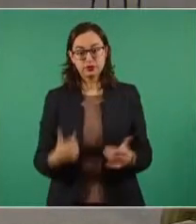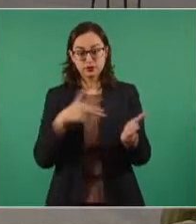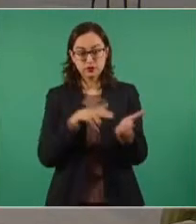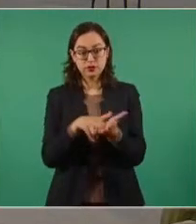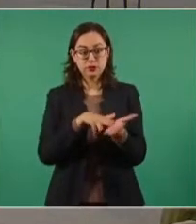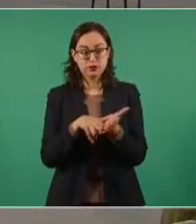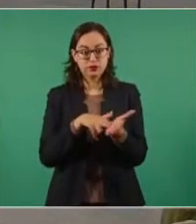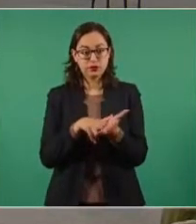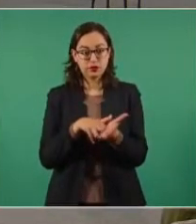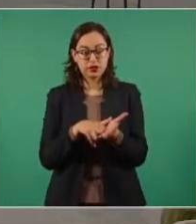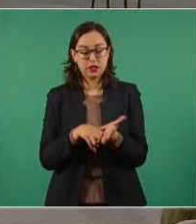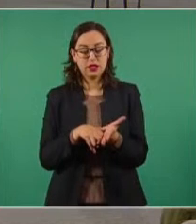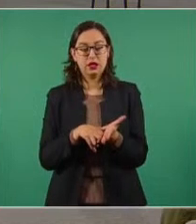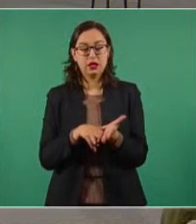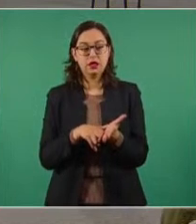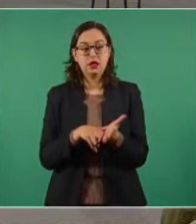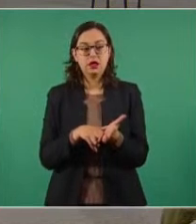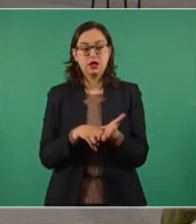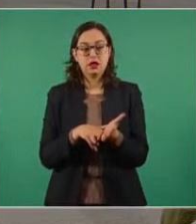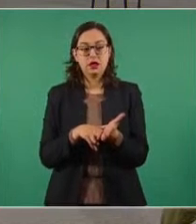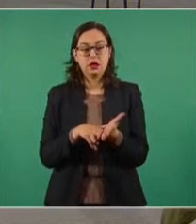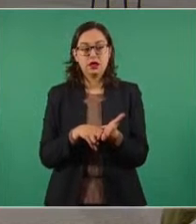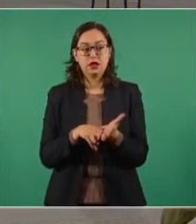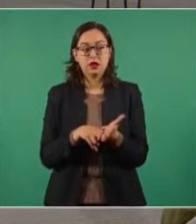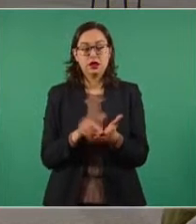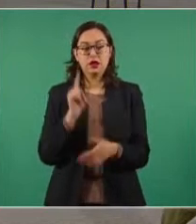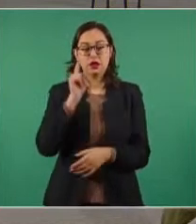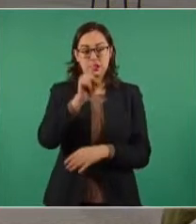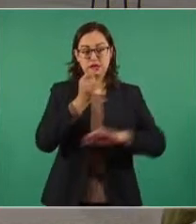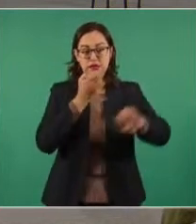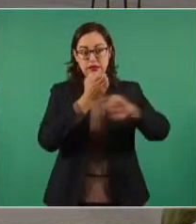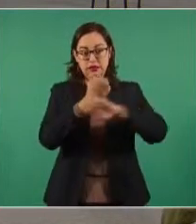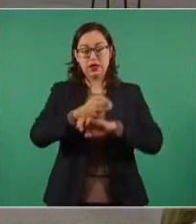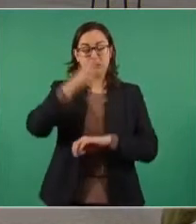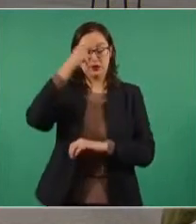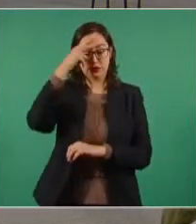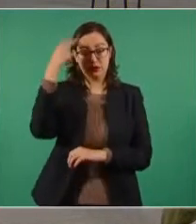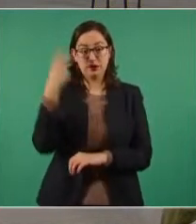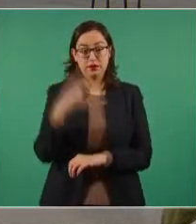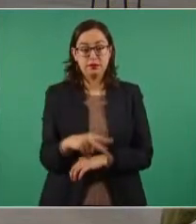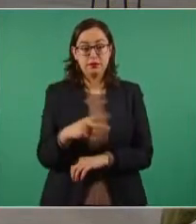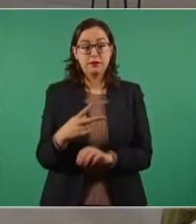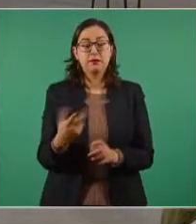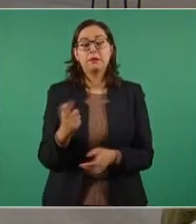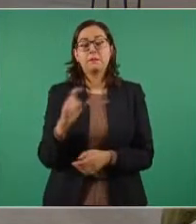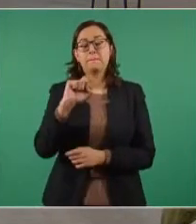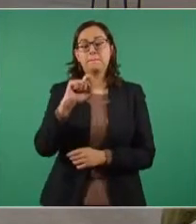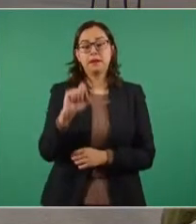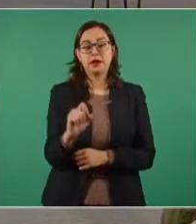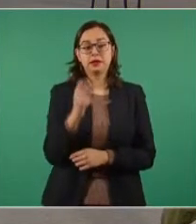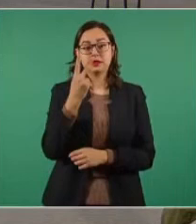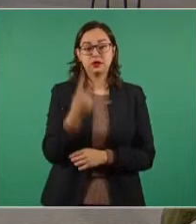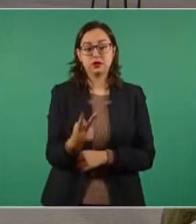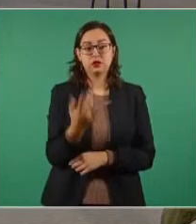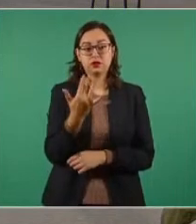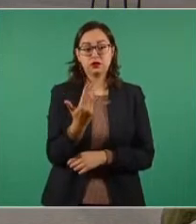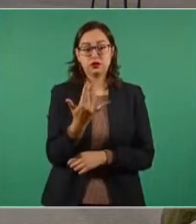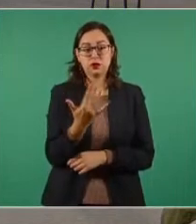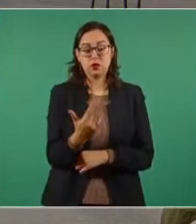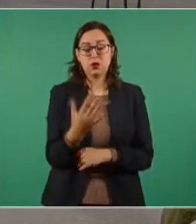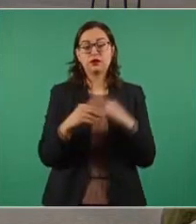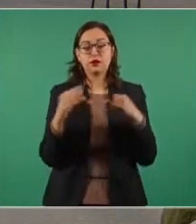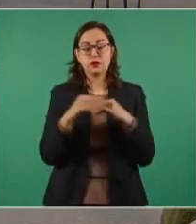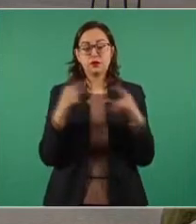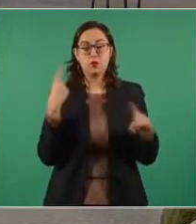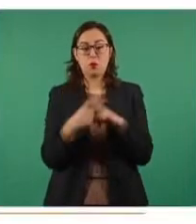estación trinidad en san josé del rincón estado de mexico con un precio al público de 22 pero 5 en centavos por litro